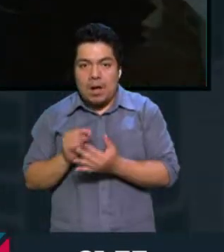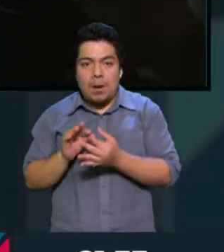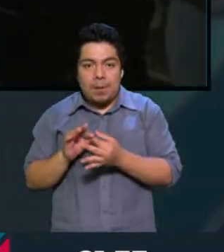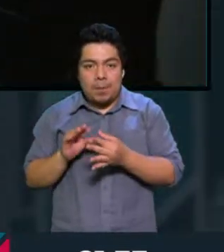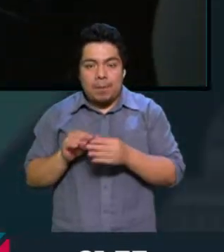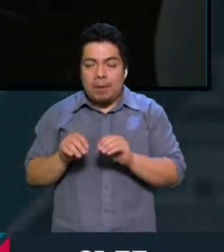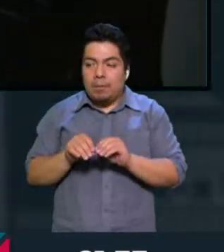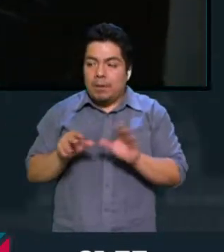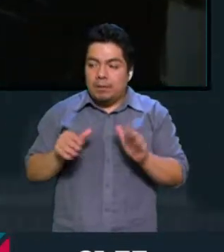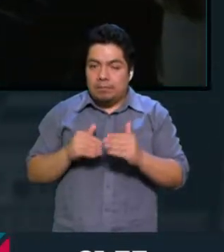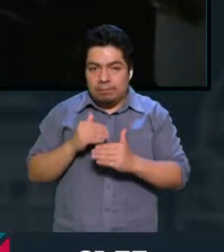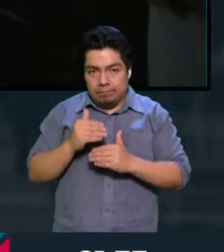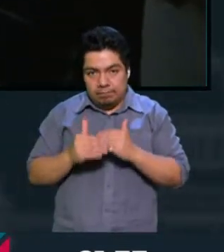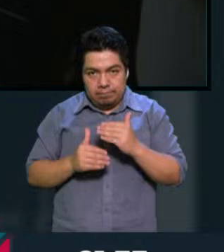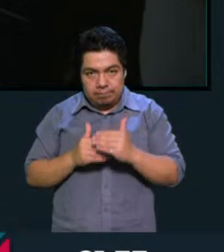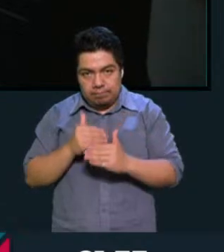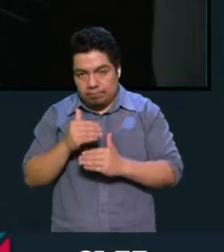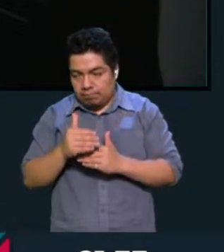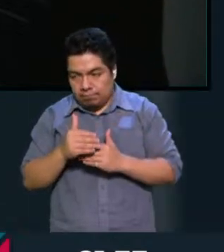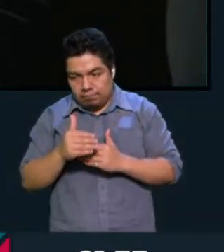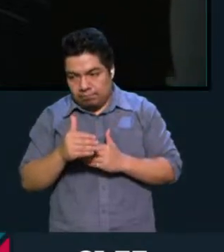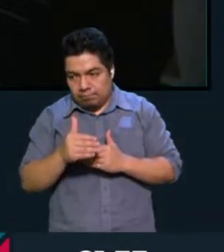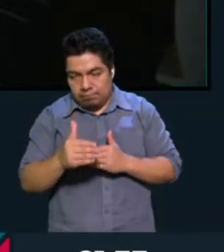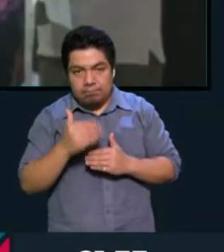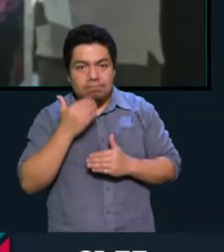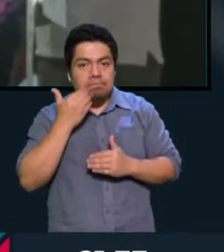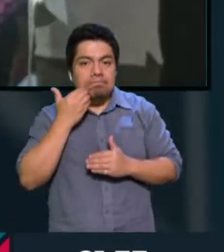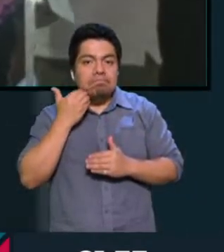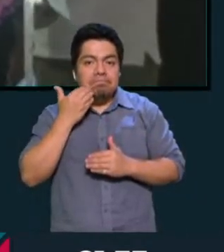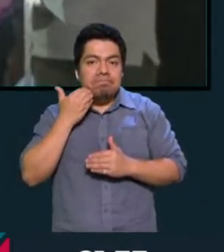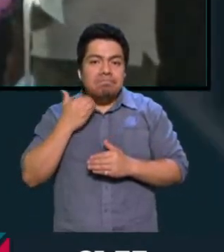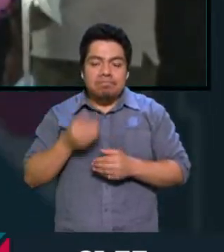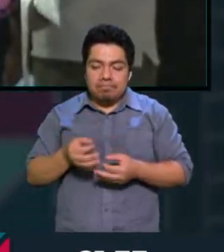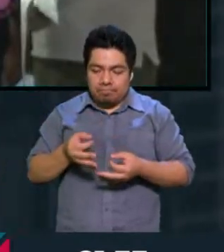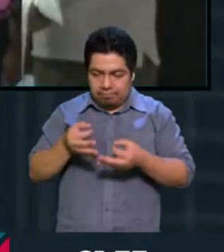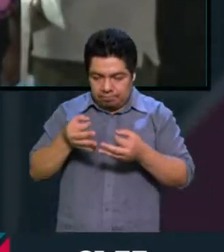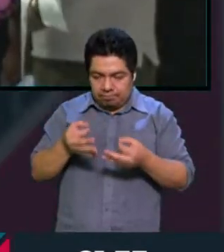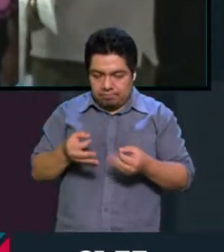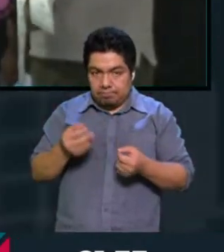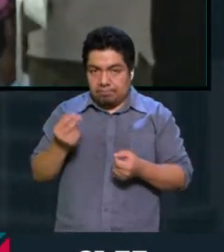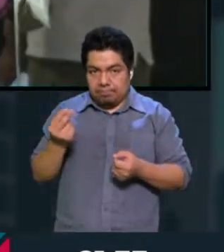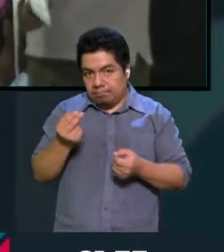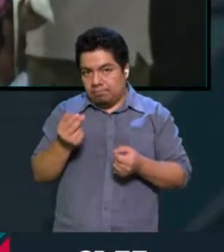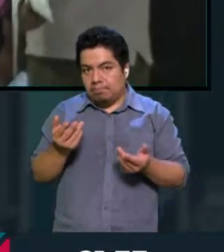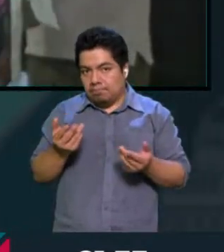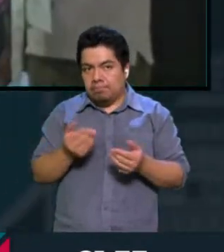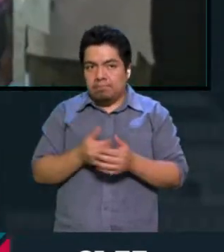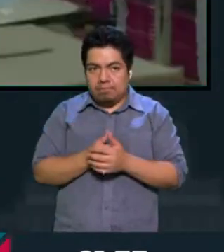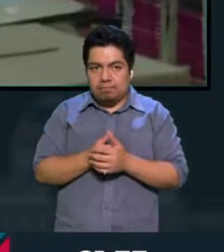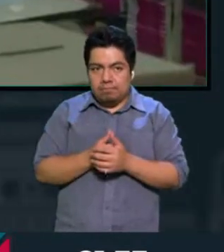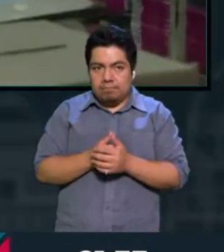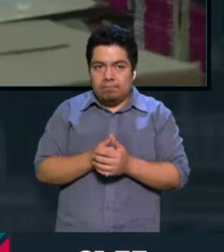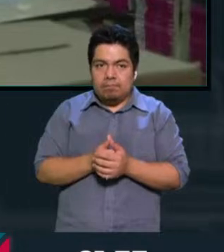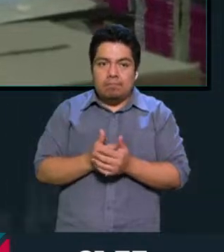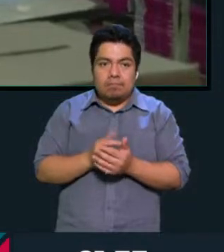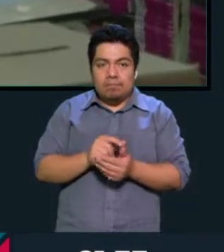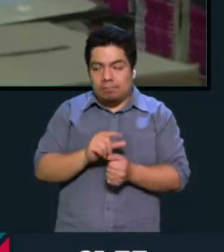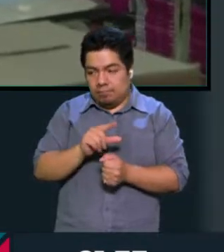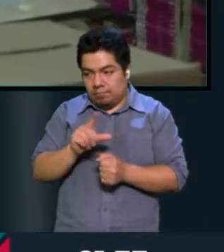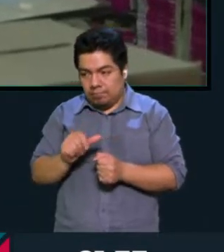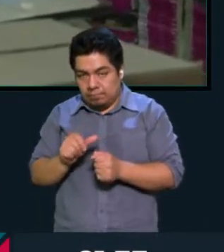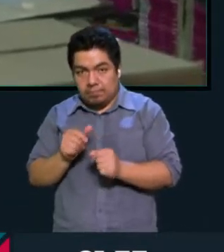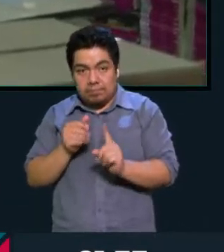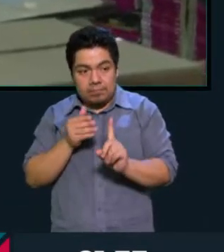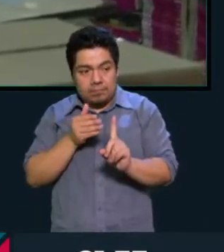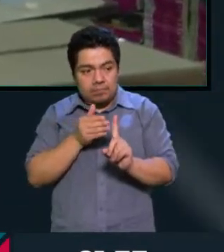en que el proceso siga el curso que se entiende que legalmente que ellos tienen puesto para sí, y que en ese sentido,